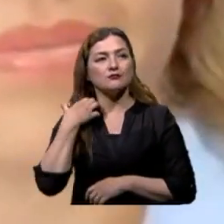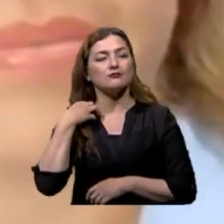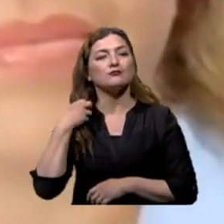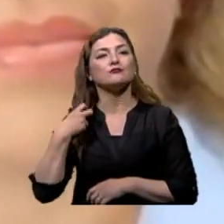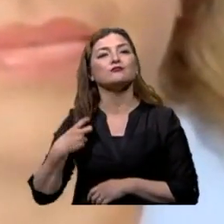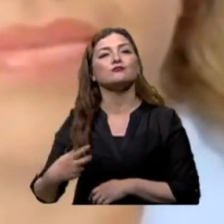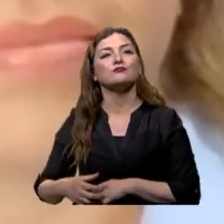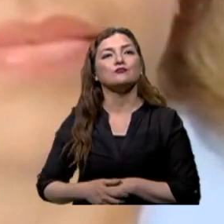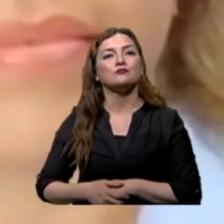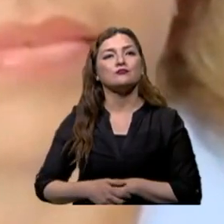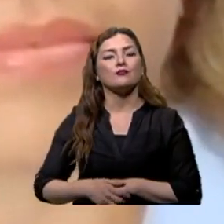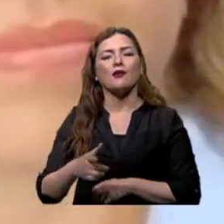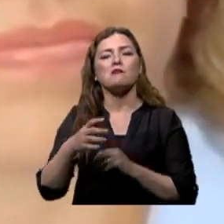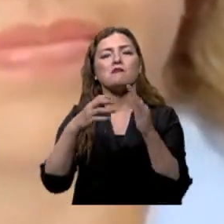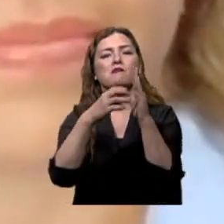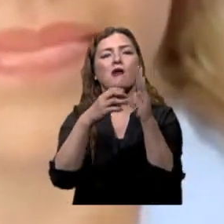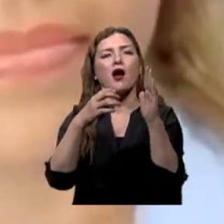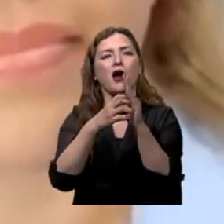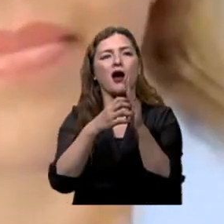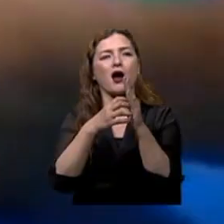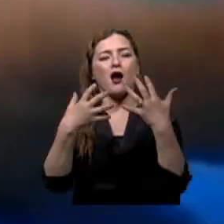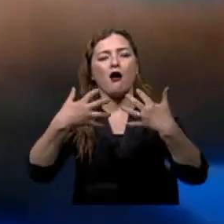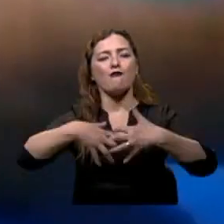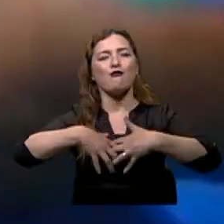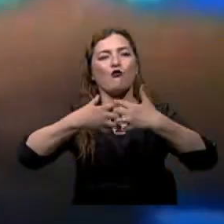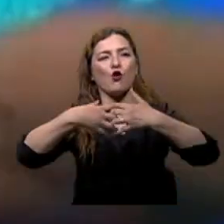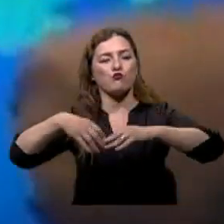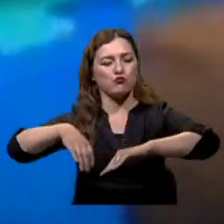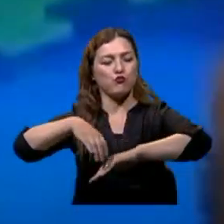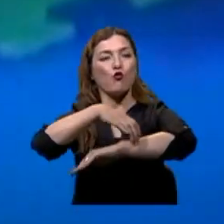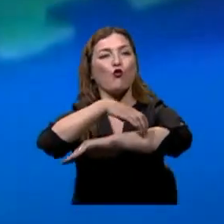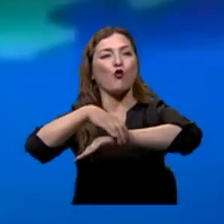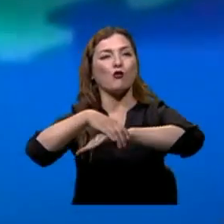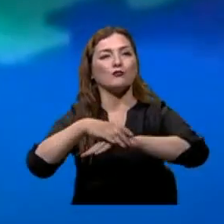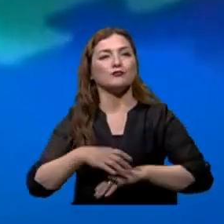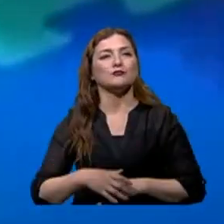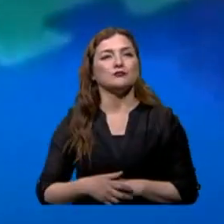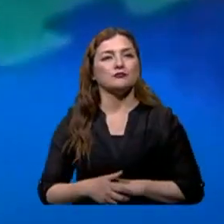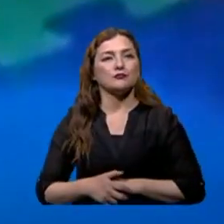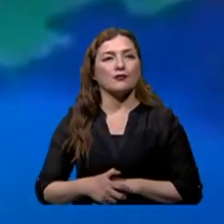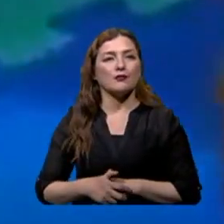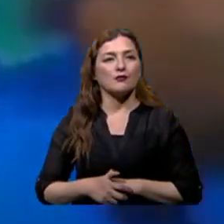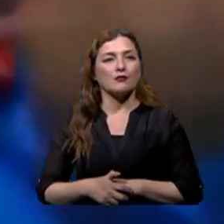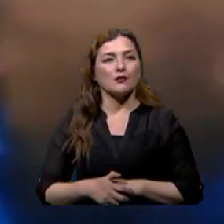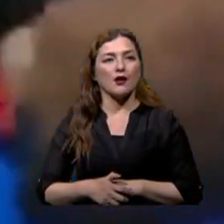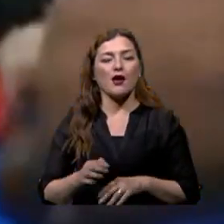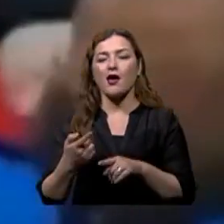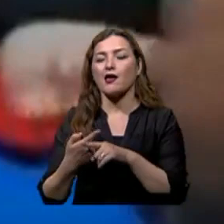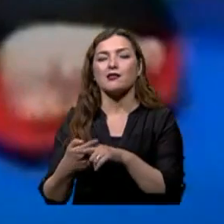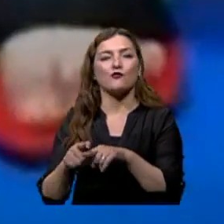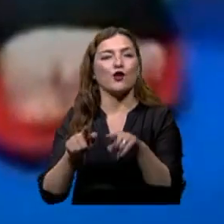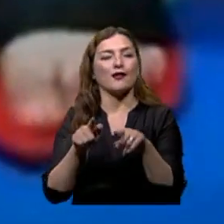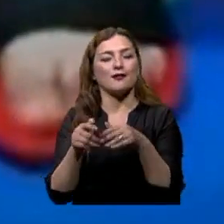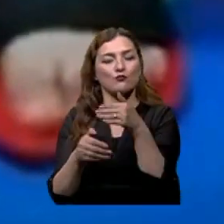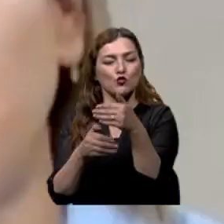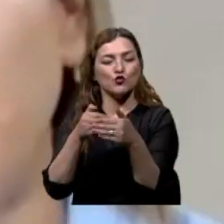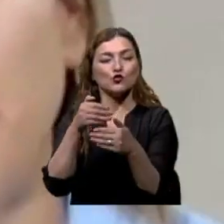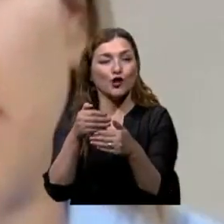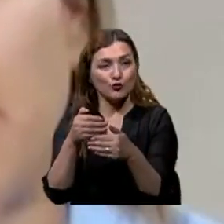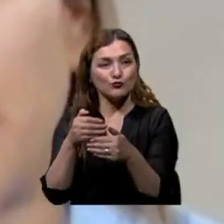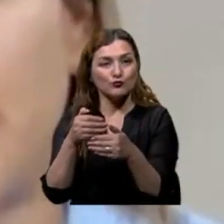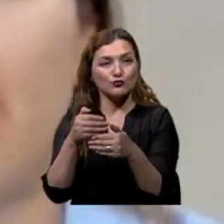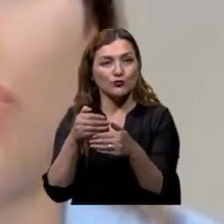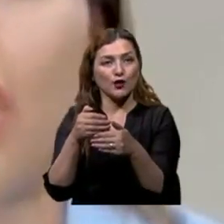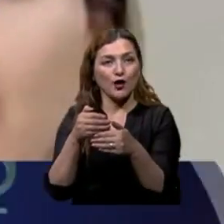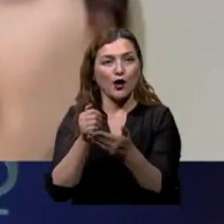Ecuaprótesis 3D es una marca que se dedica a fabricar prótesis y órtesis para personas, pero de una manera diferente. Y el proceso es mucho más amigable